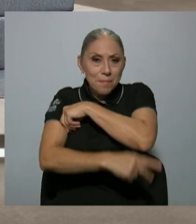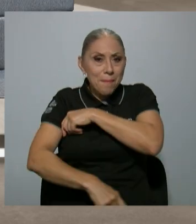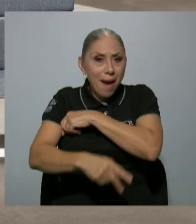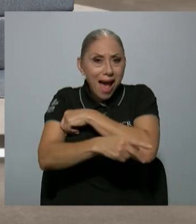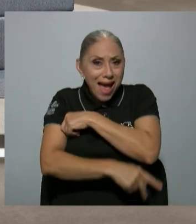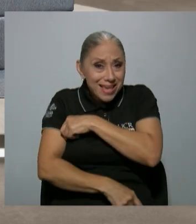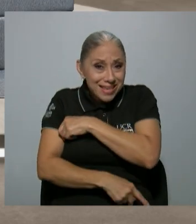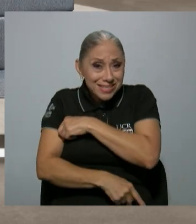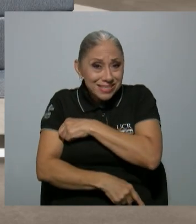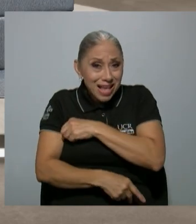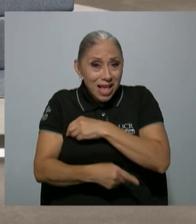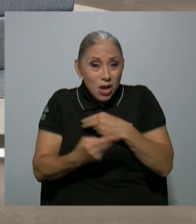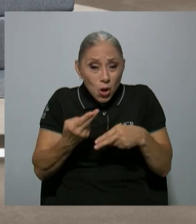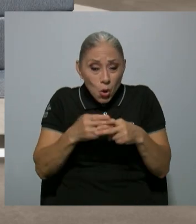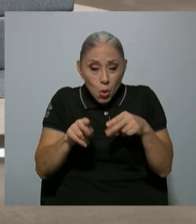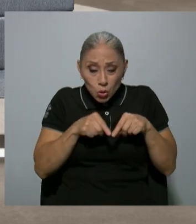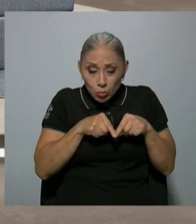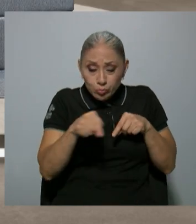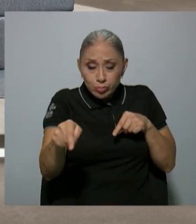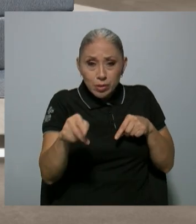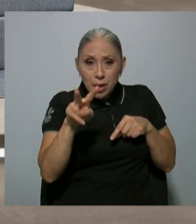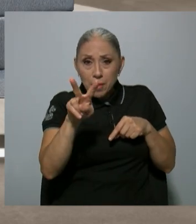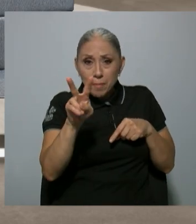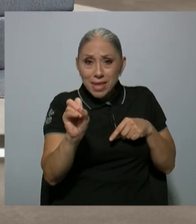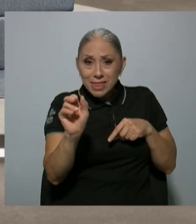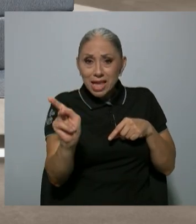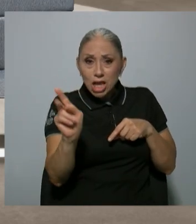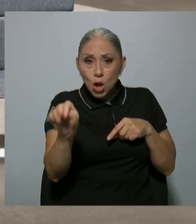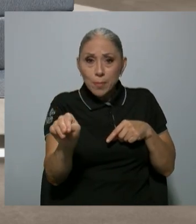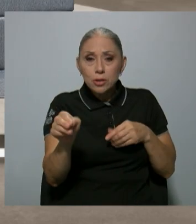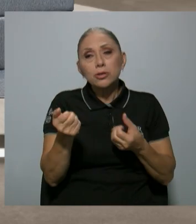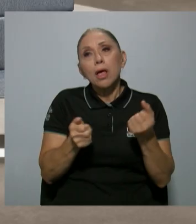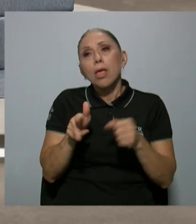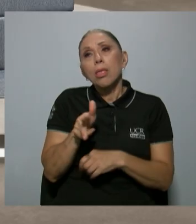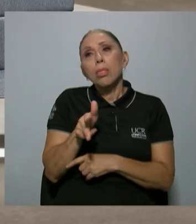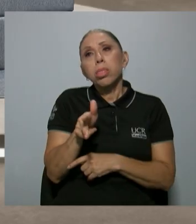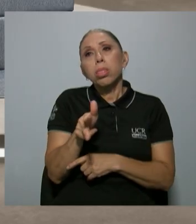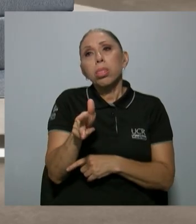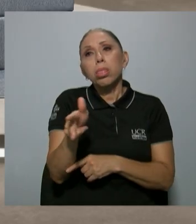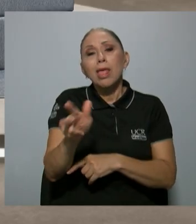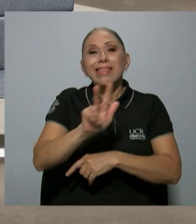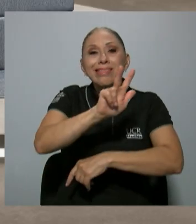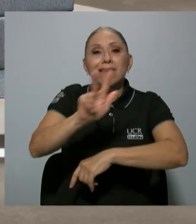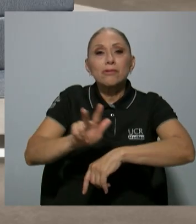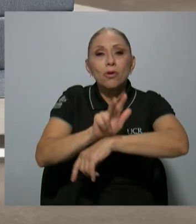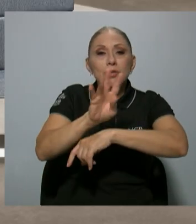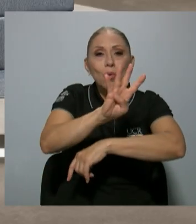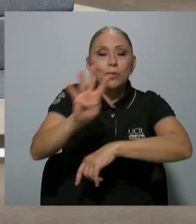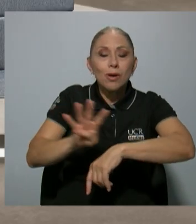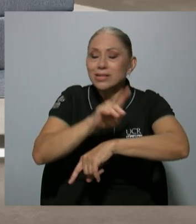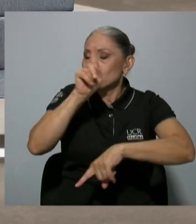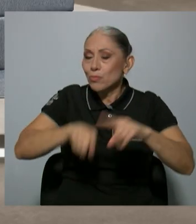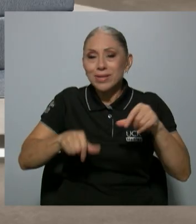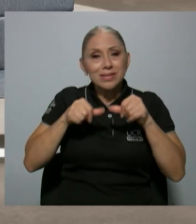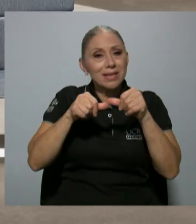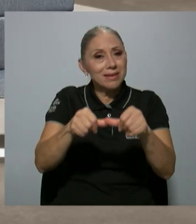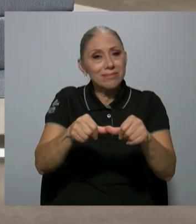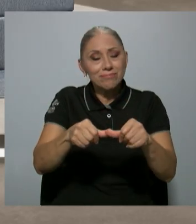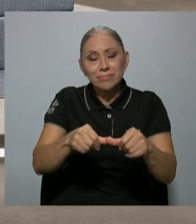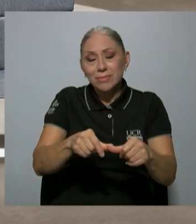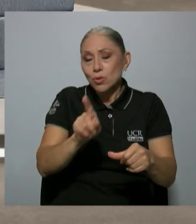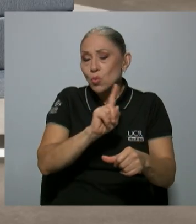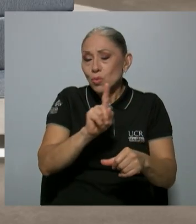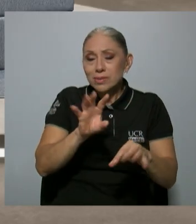20 kilómetros 3-4 horas. Yo creo que hay que avanzar, ya no podemos esperar más, es inhumano, digamos, la situación que estamos viviendo en